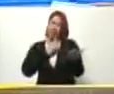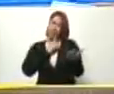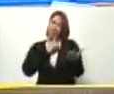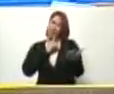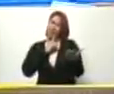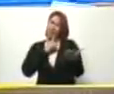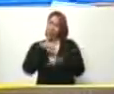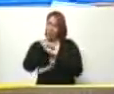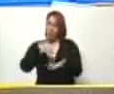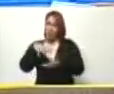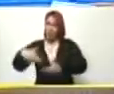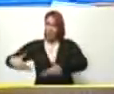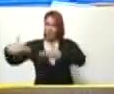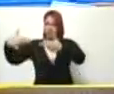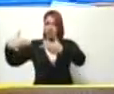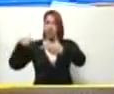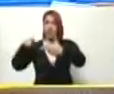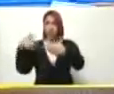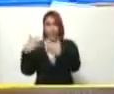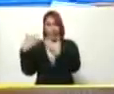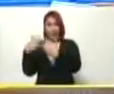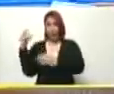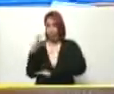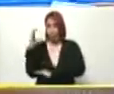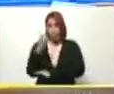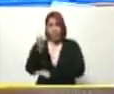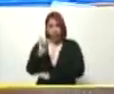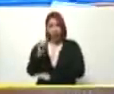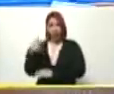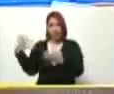Es una guerra. En Colombia hay una guerra.